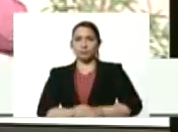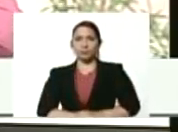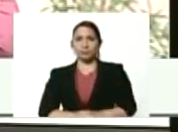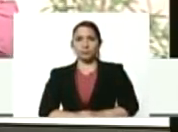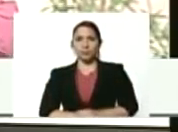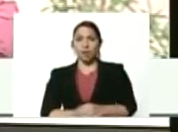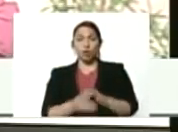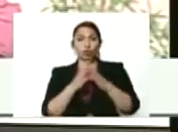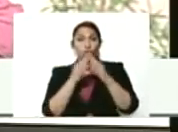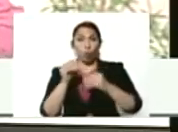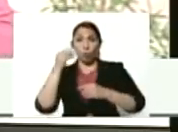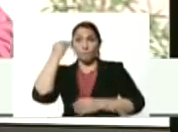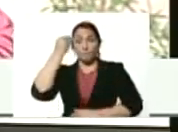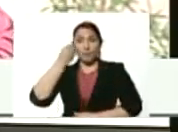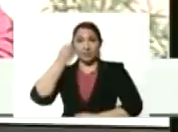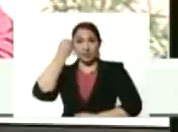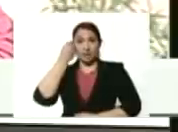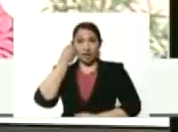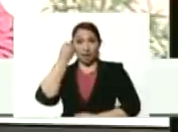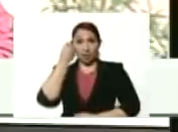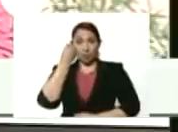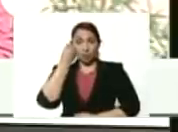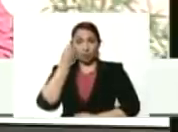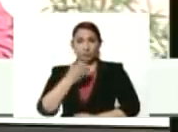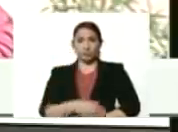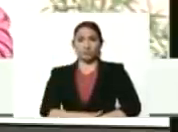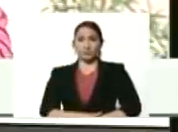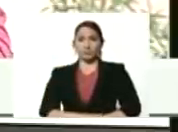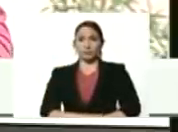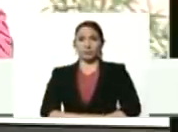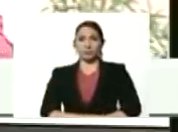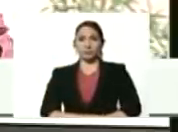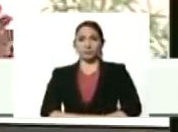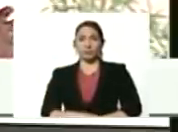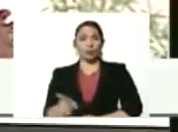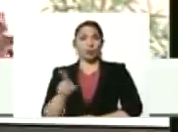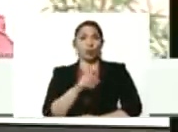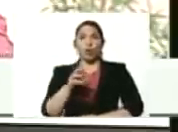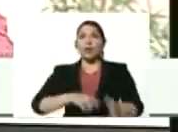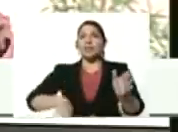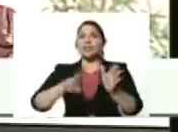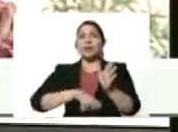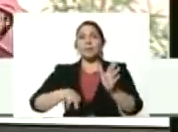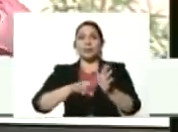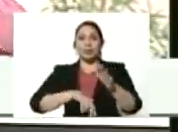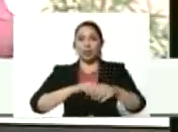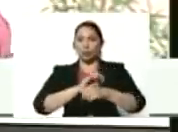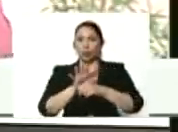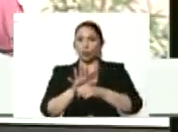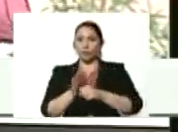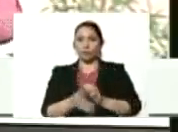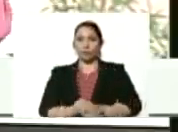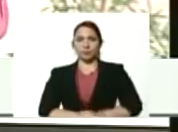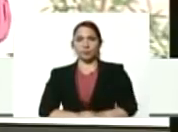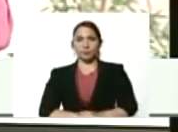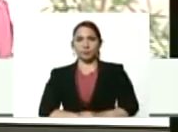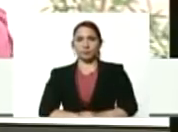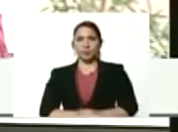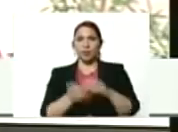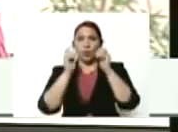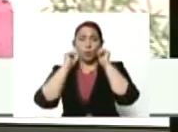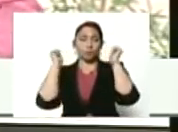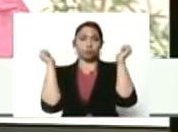todos pensaron que no repetía el coronavirus. Se quitaron todas